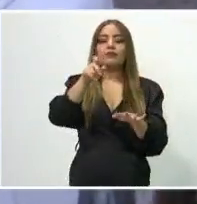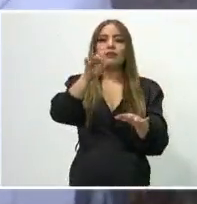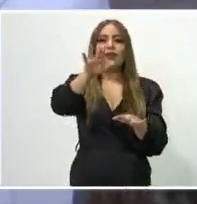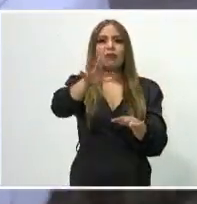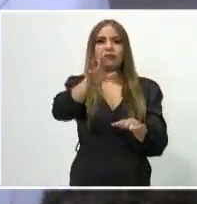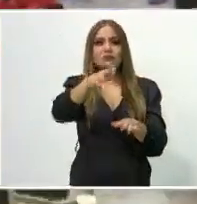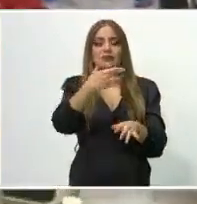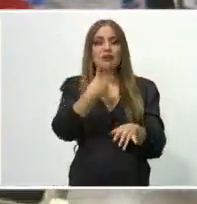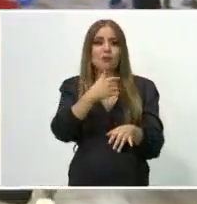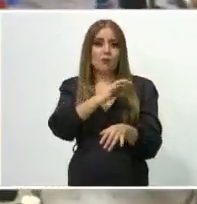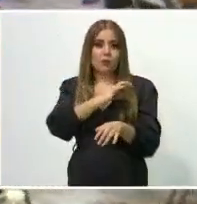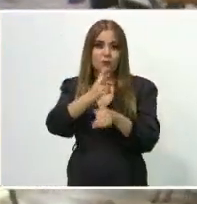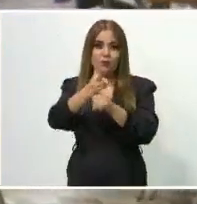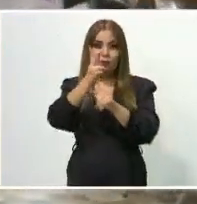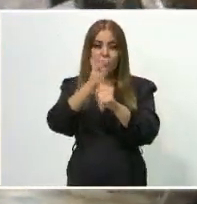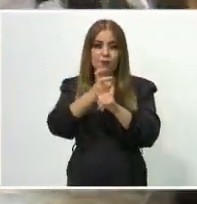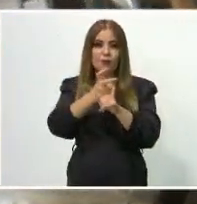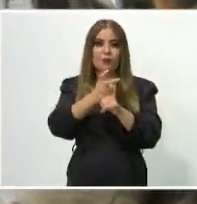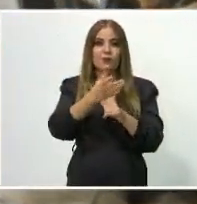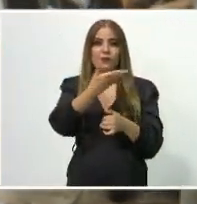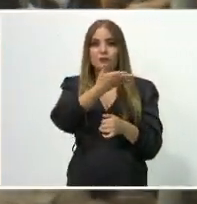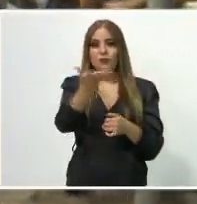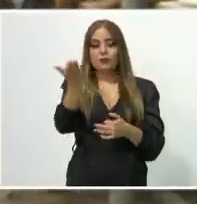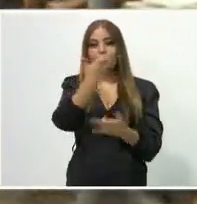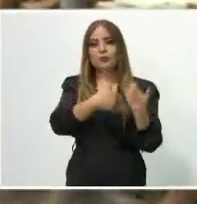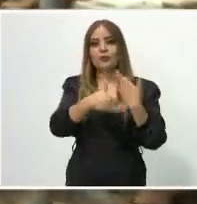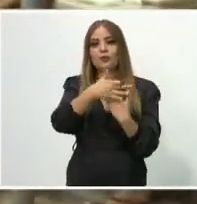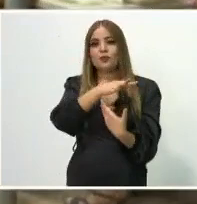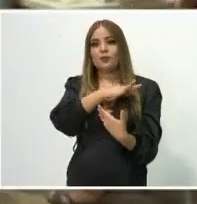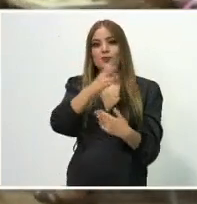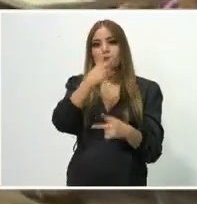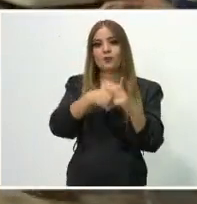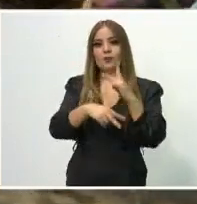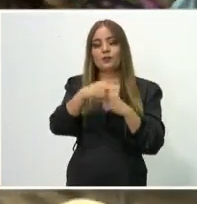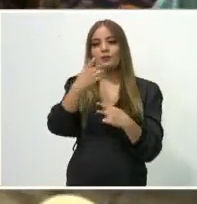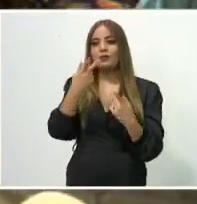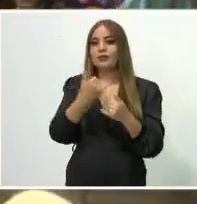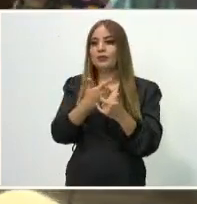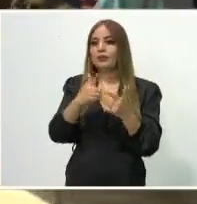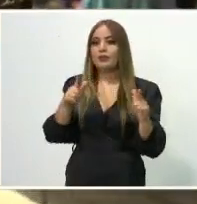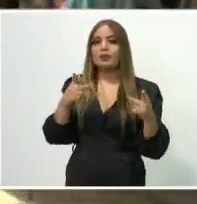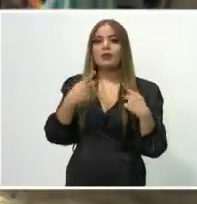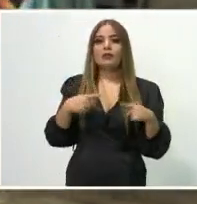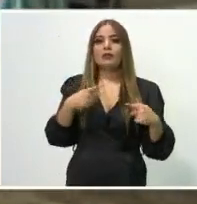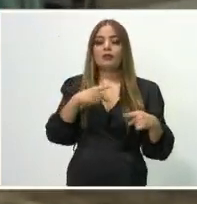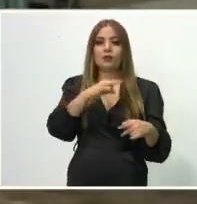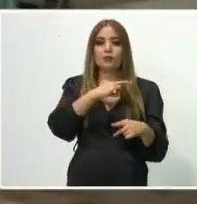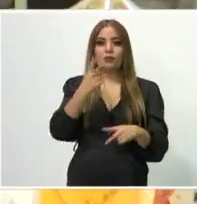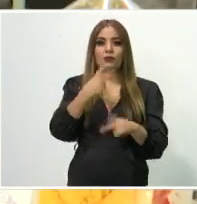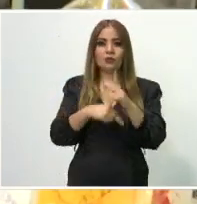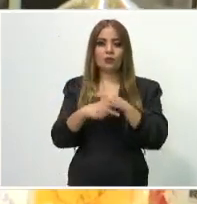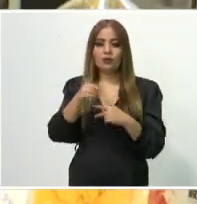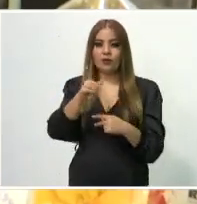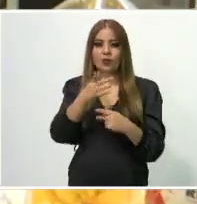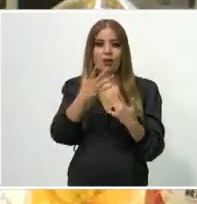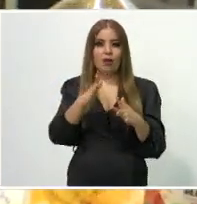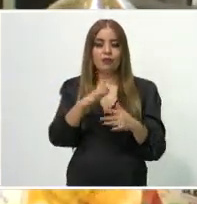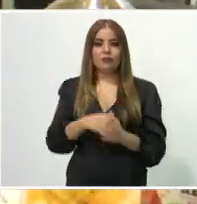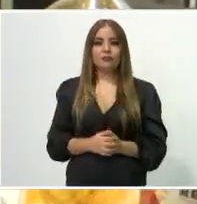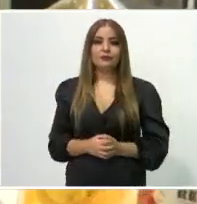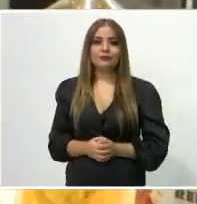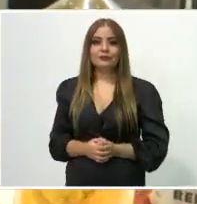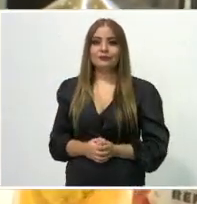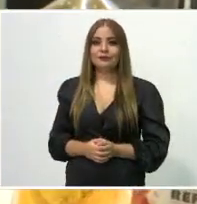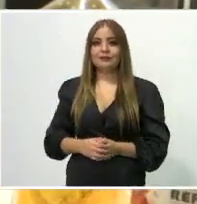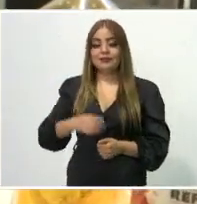una invitación abierta y que cualquier persona que deseara llegar pues lo hiciera y así pues